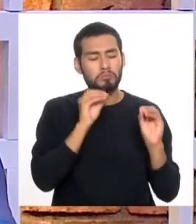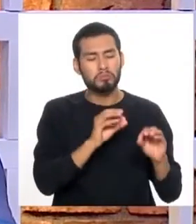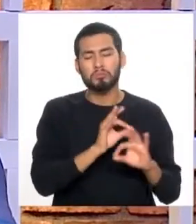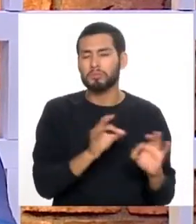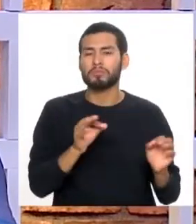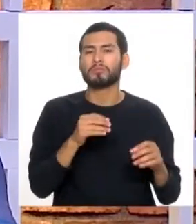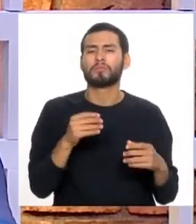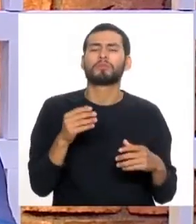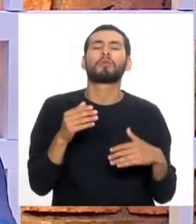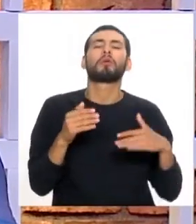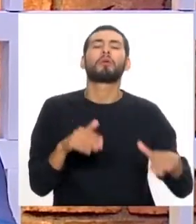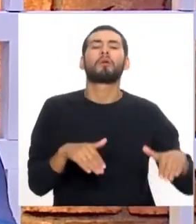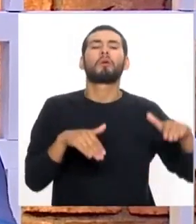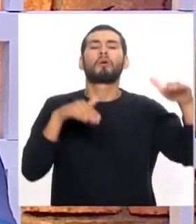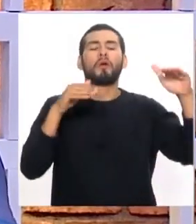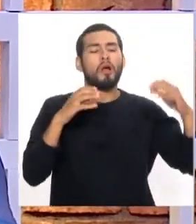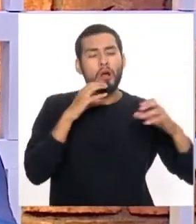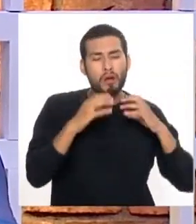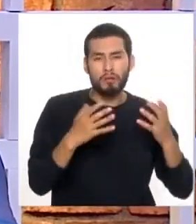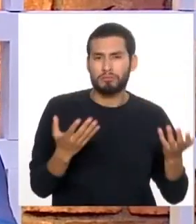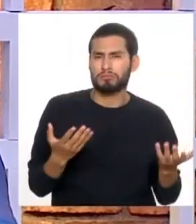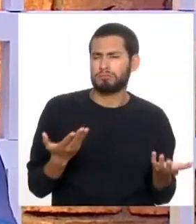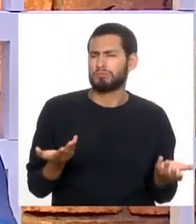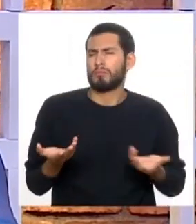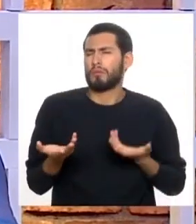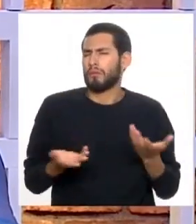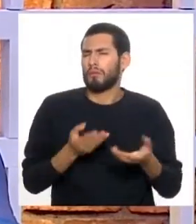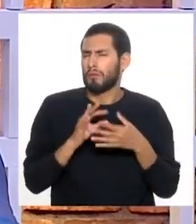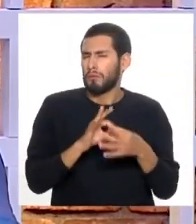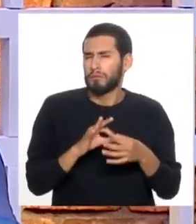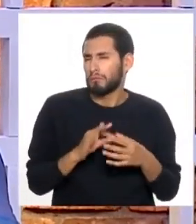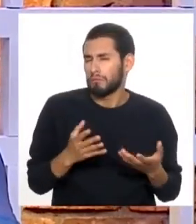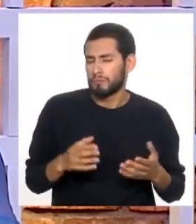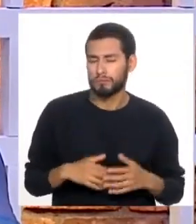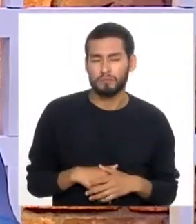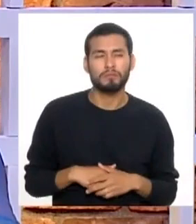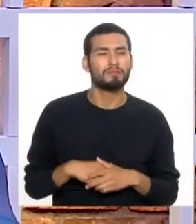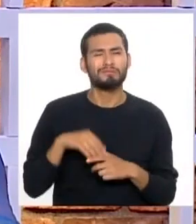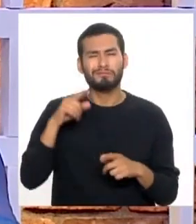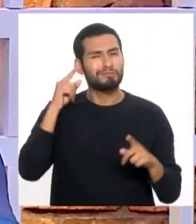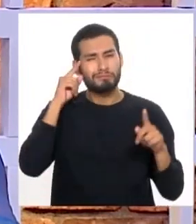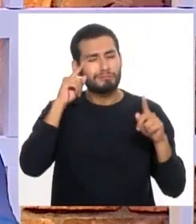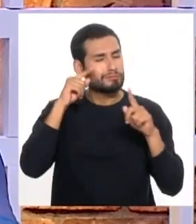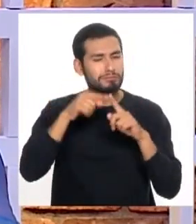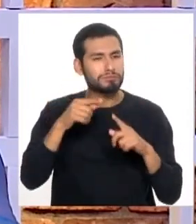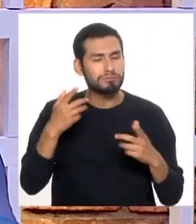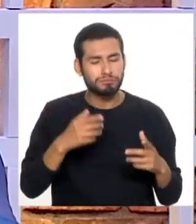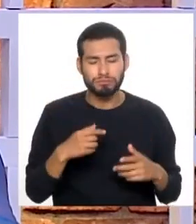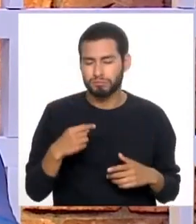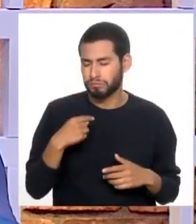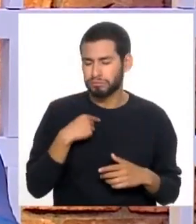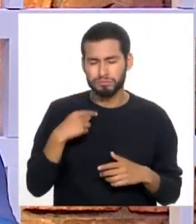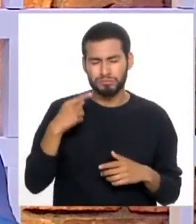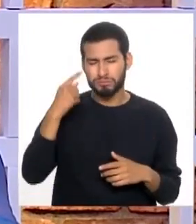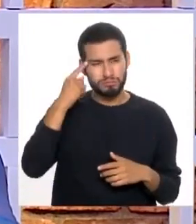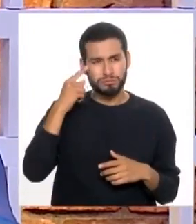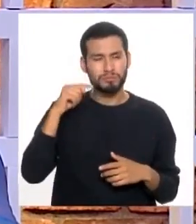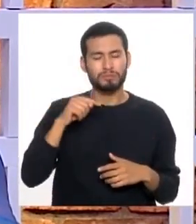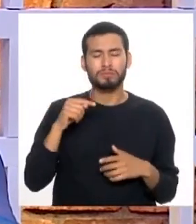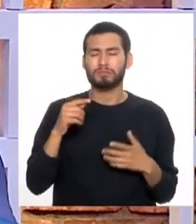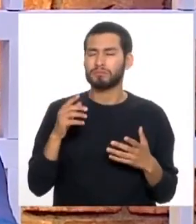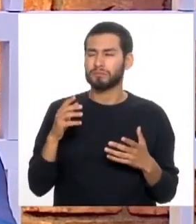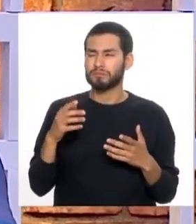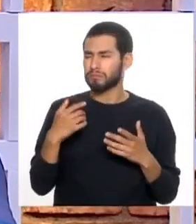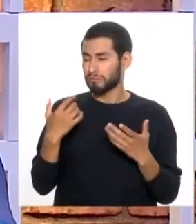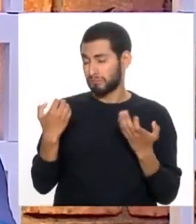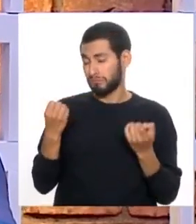poder conversar con él? ¿Cómo poder tener una relación con él? Va más allá del hecho, creo yo, Freddy, no sé